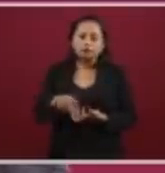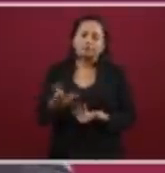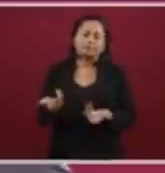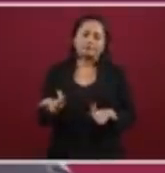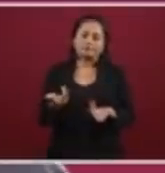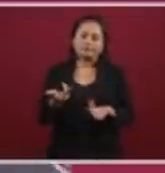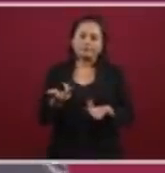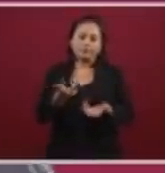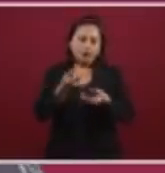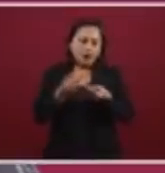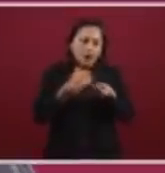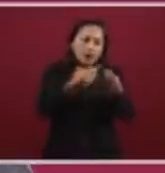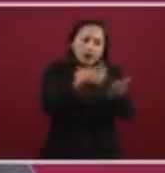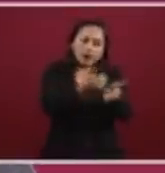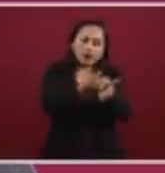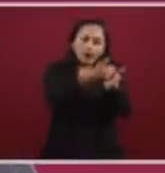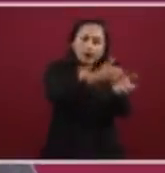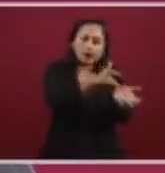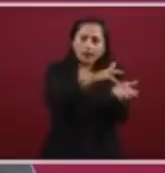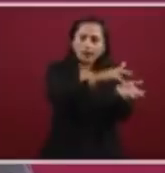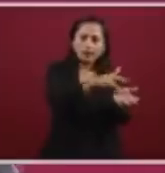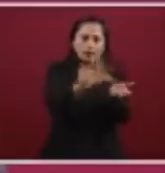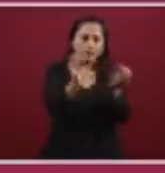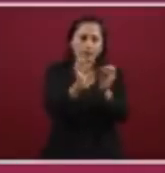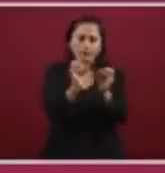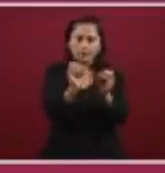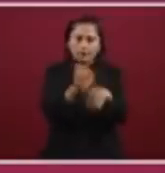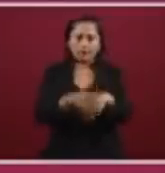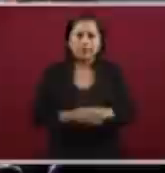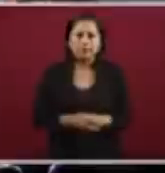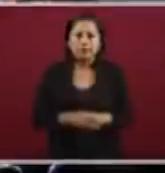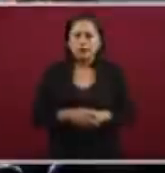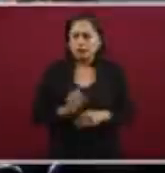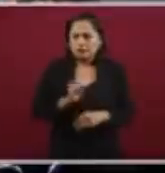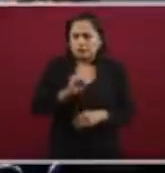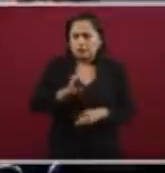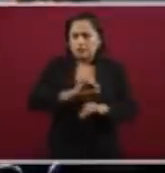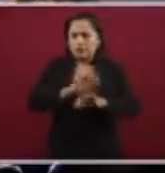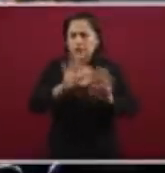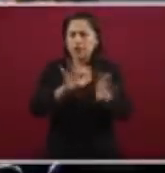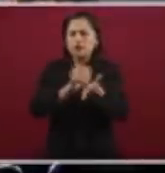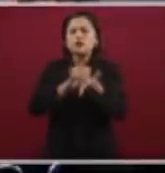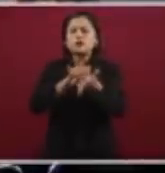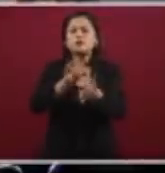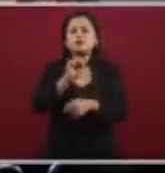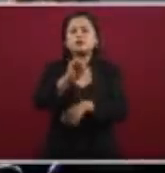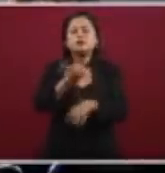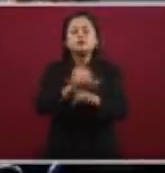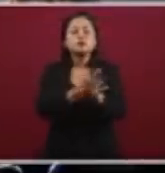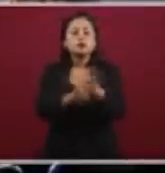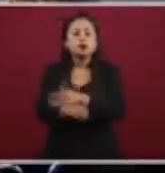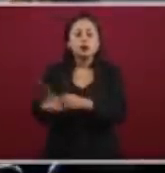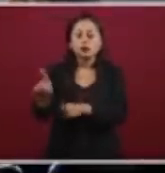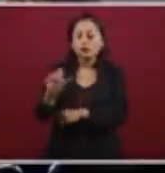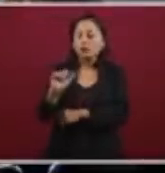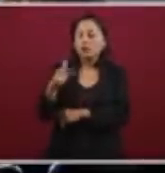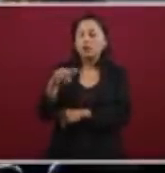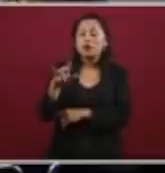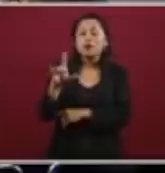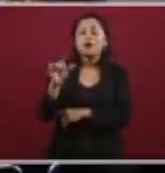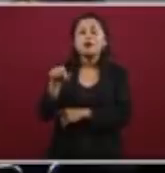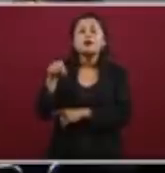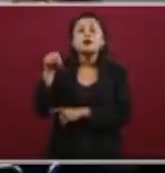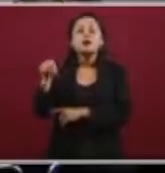hay que apoyar en el caso de el huila a finales del